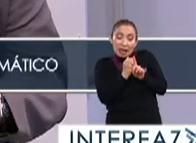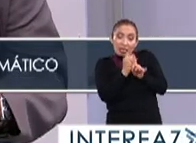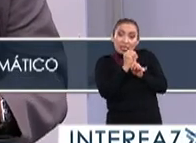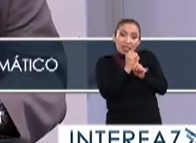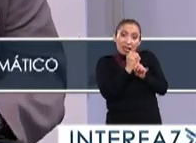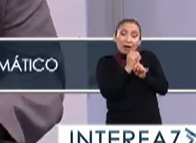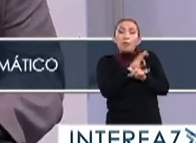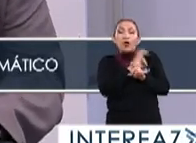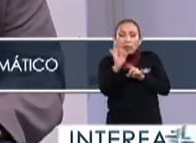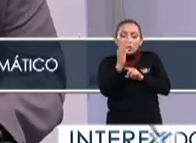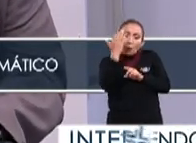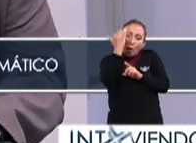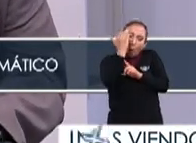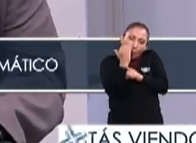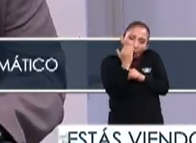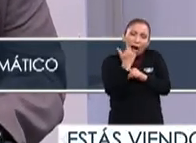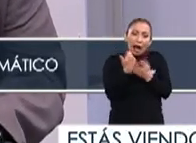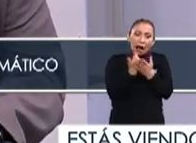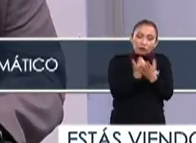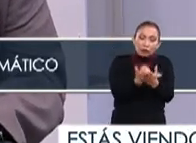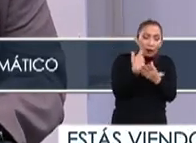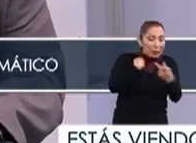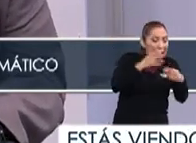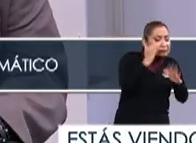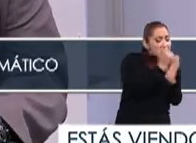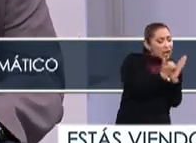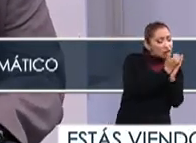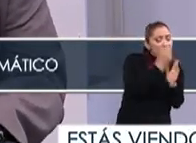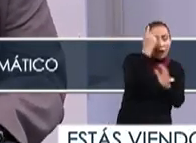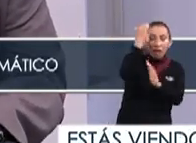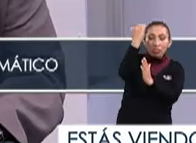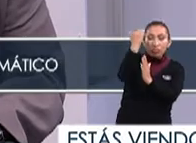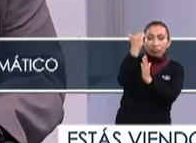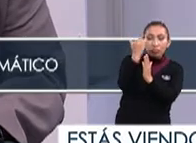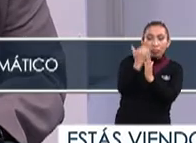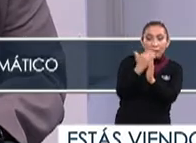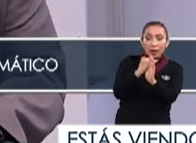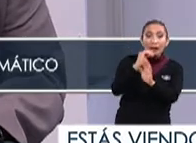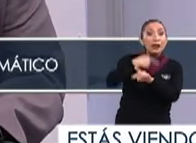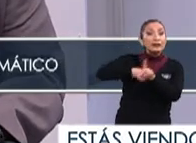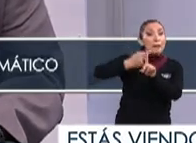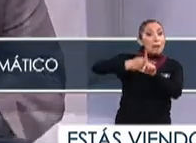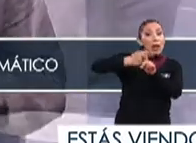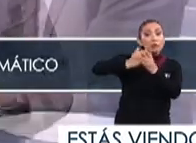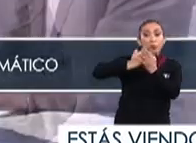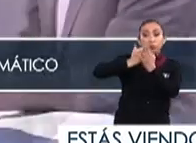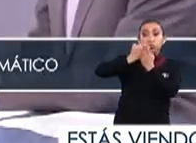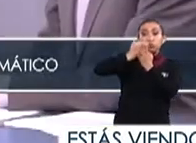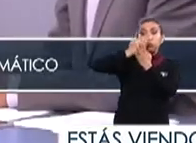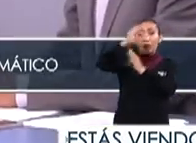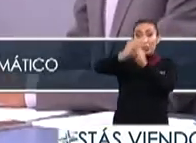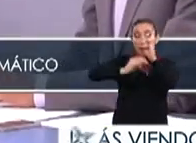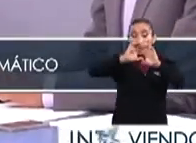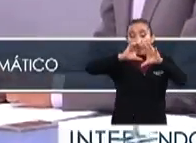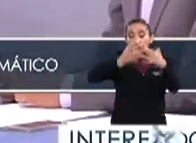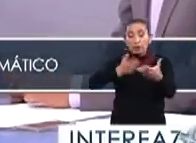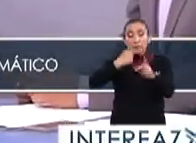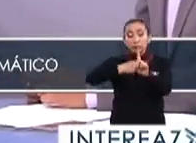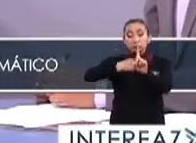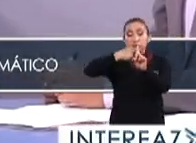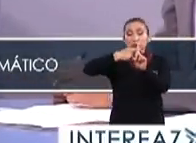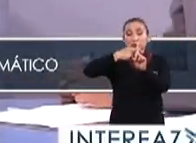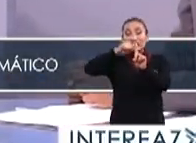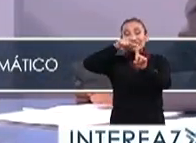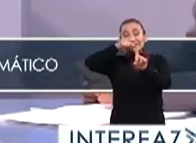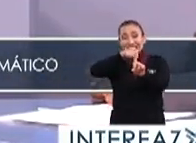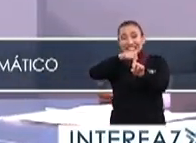decir, aún podemos realizar acciones de mitigación para no seguir incrementando la temperatura global y llegar a ese punto, porque